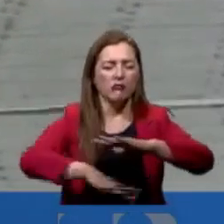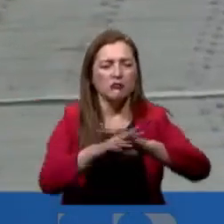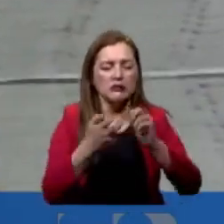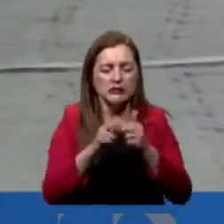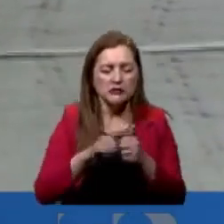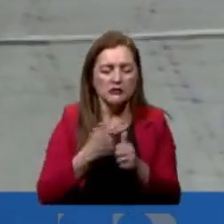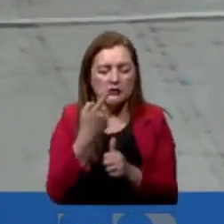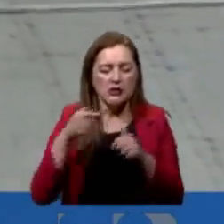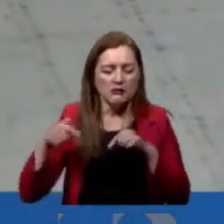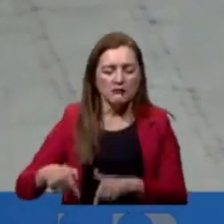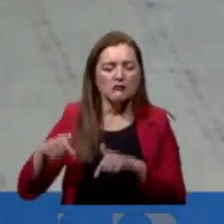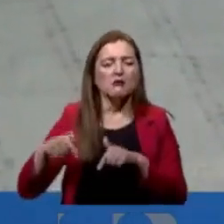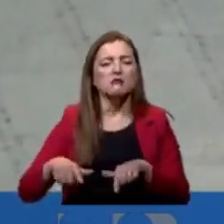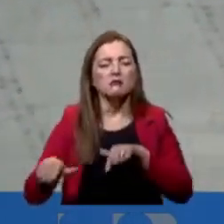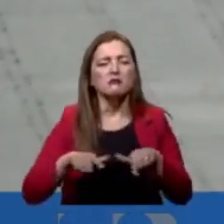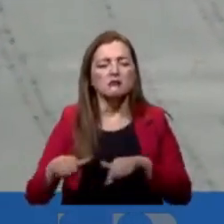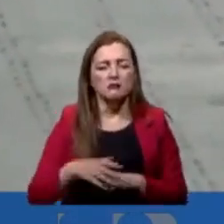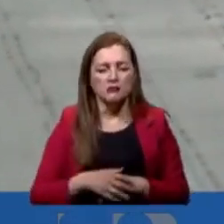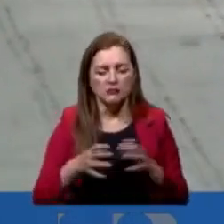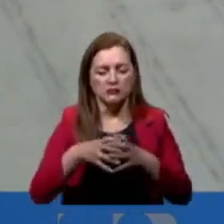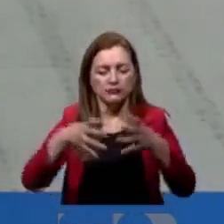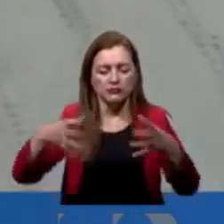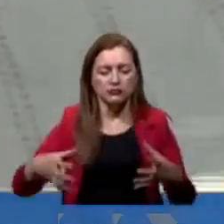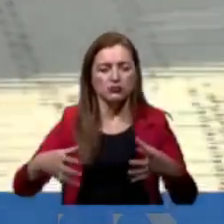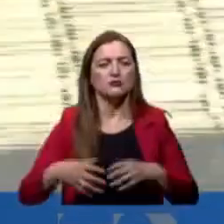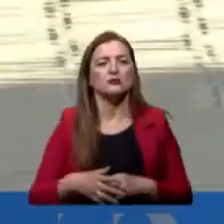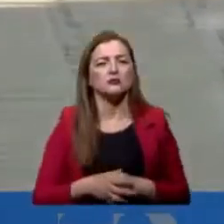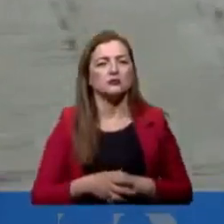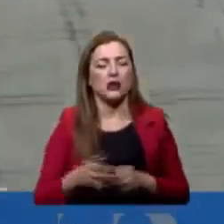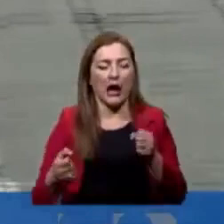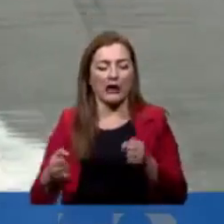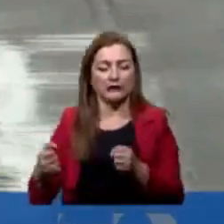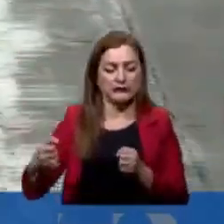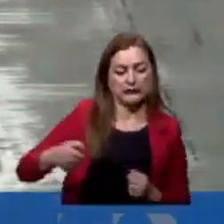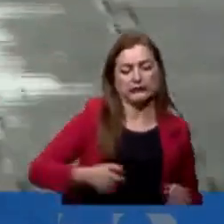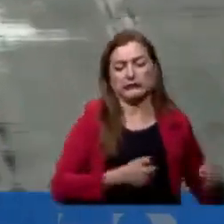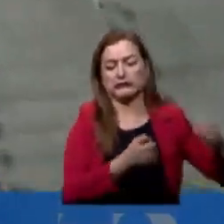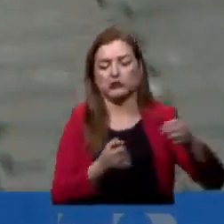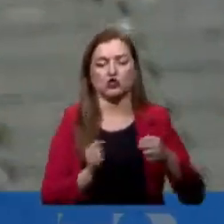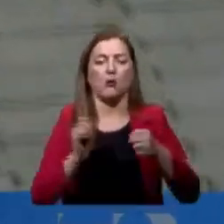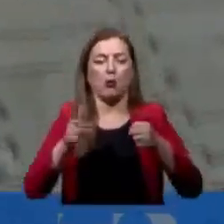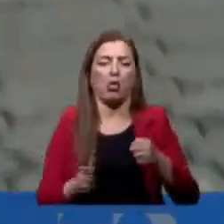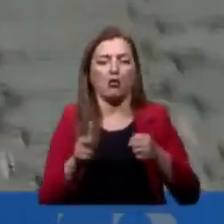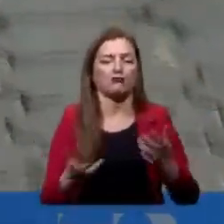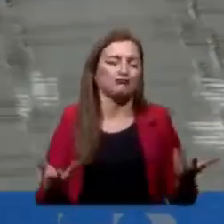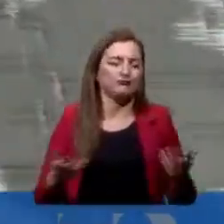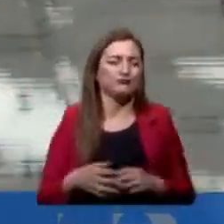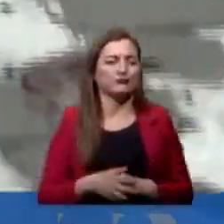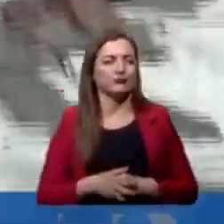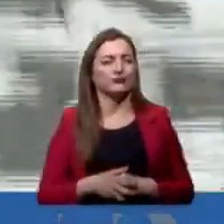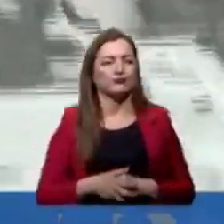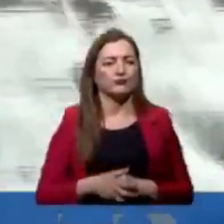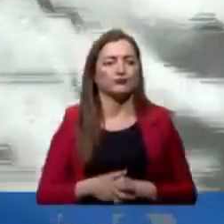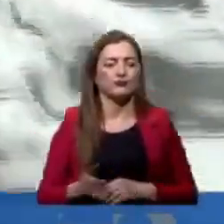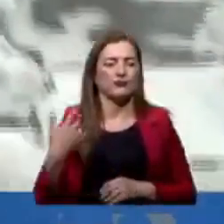problema principal, en donde hay un tremendo hueco también, donde los carros tienen que abrirse para no caer. Y vemos que el adoquín, que